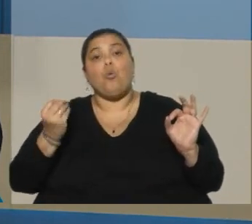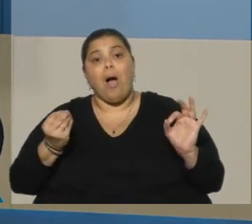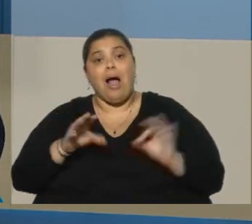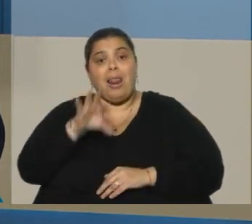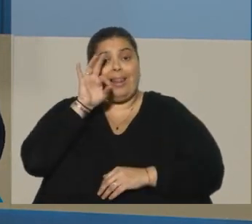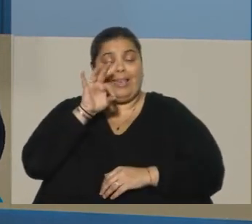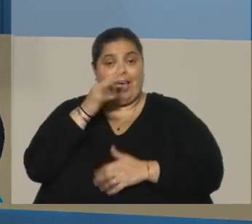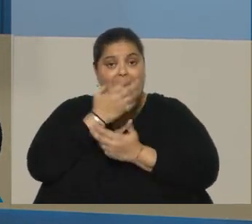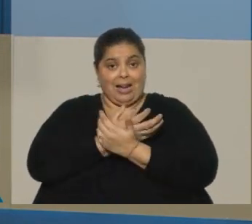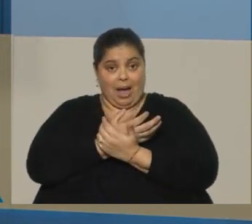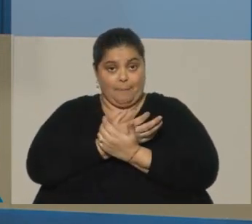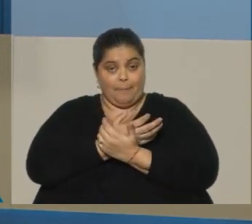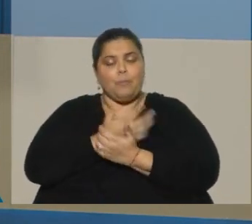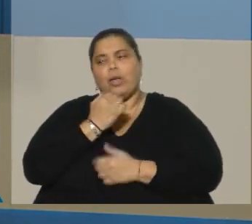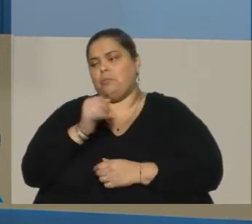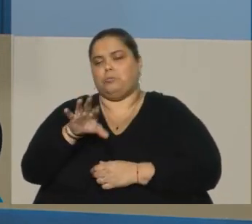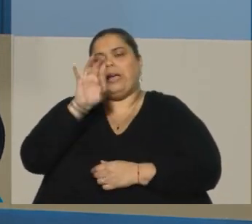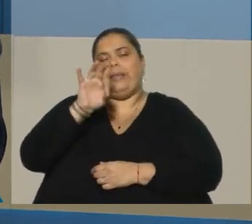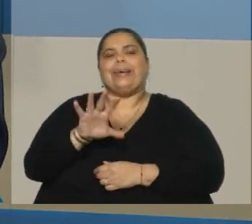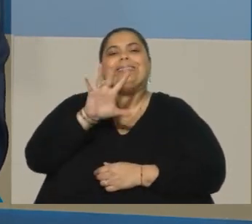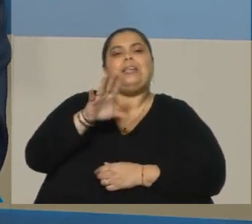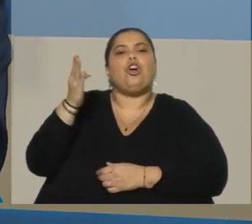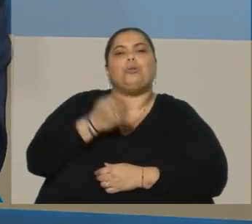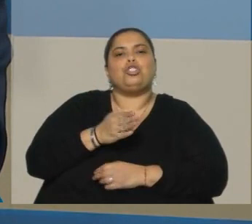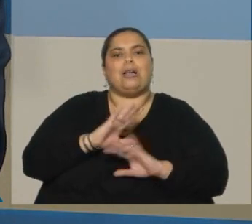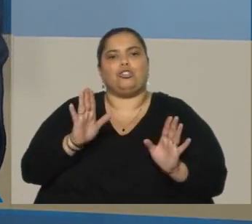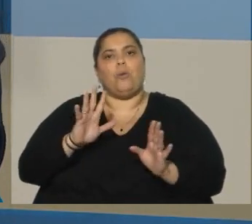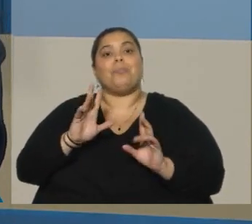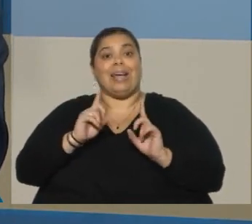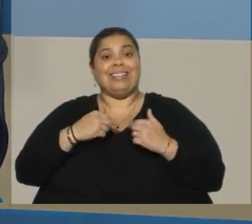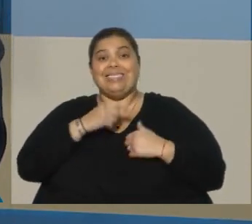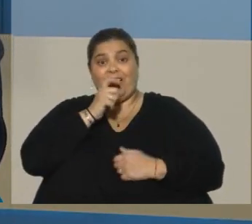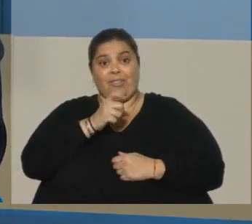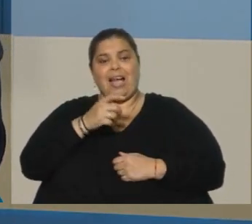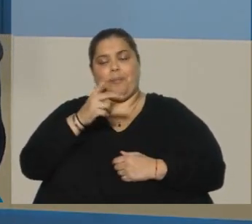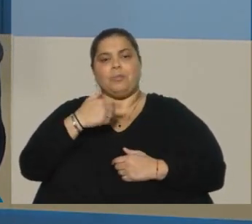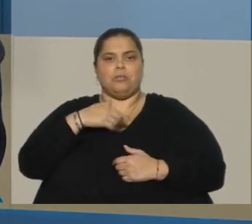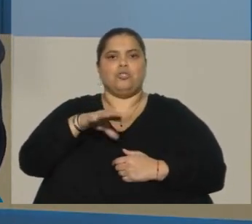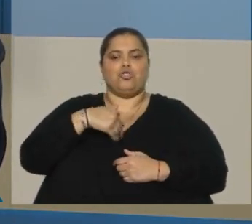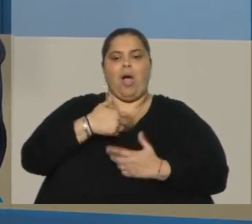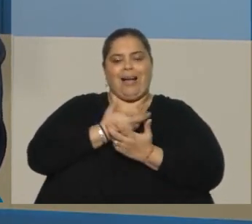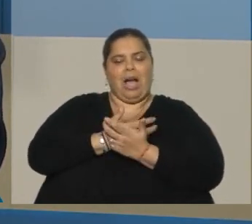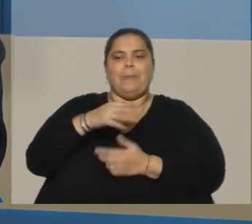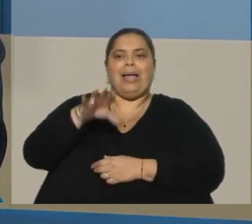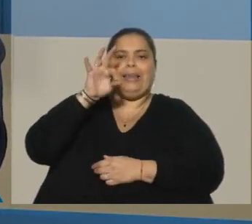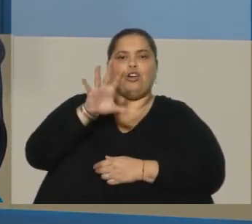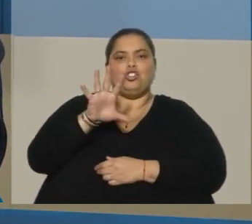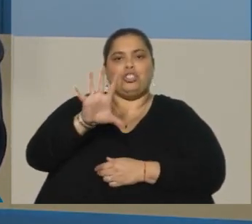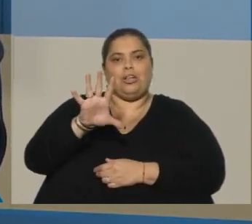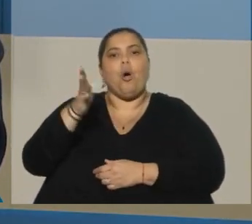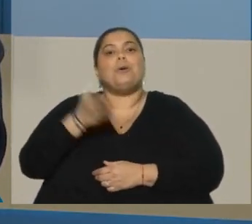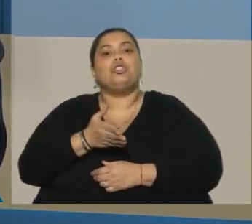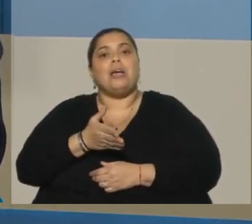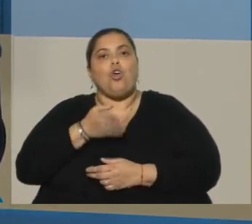opte 5% de participación, ANCAP tiene que desembolsar el 5% de todos los costos que ya incurrió la